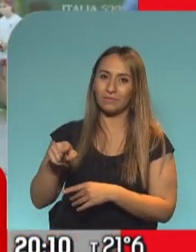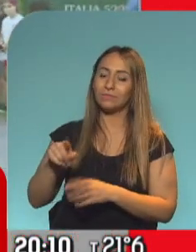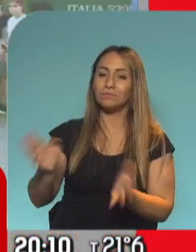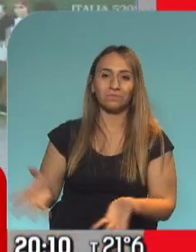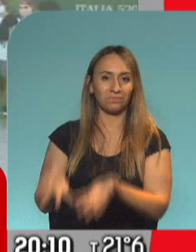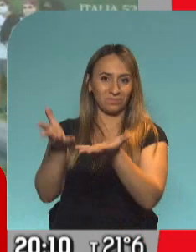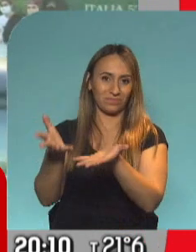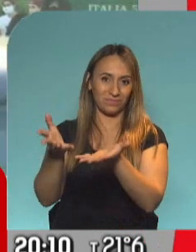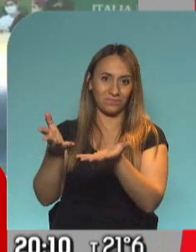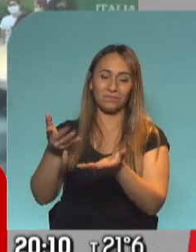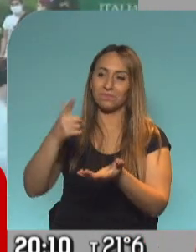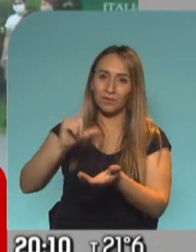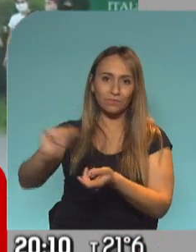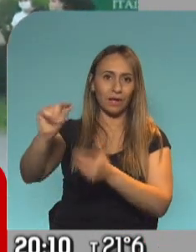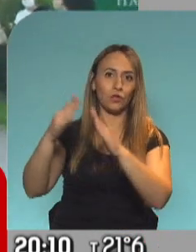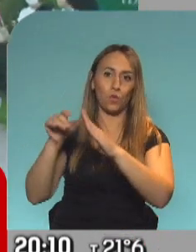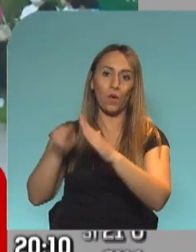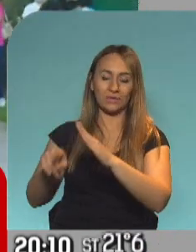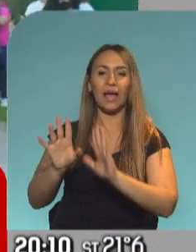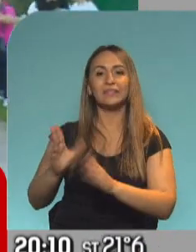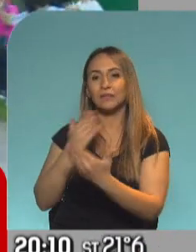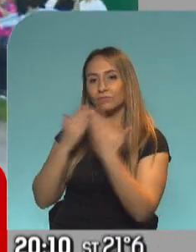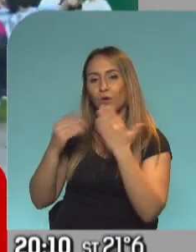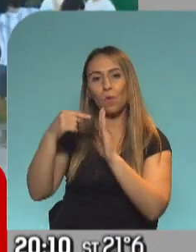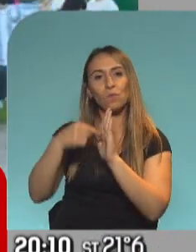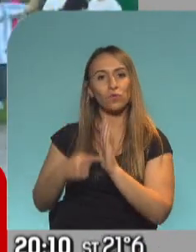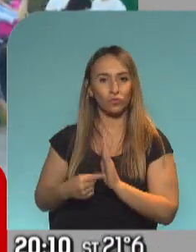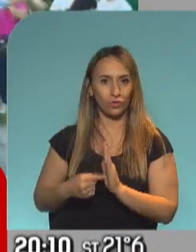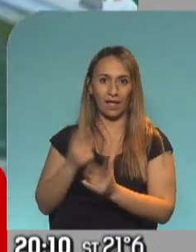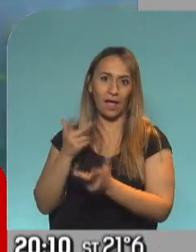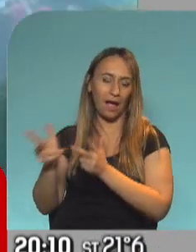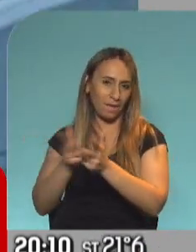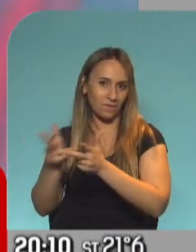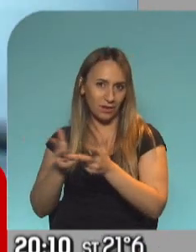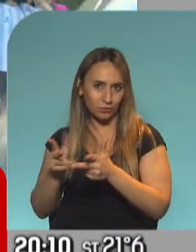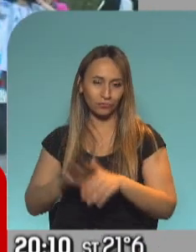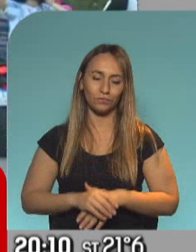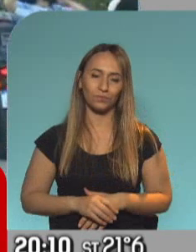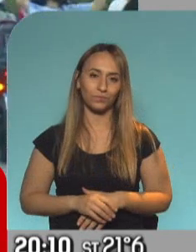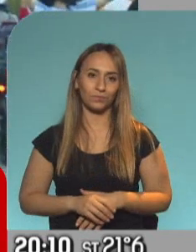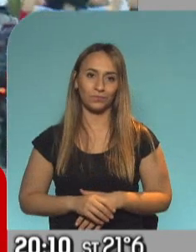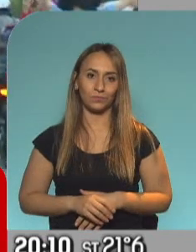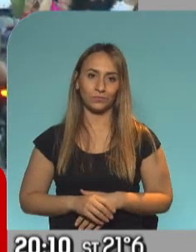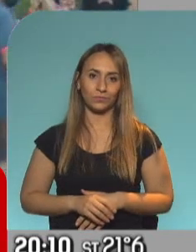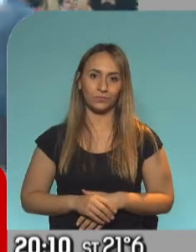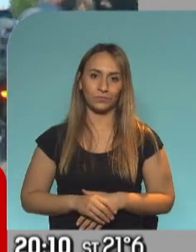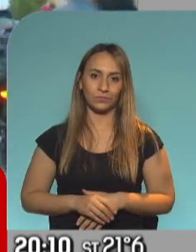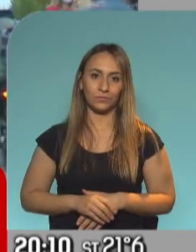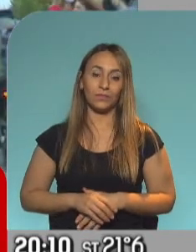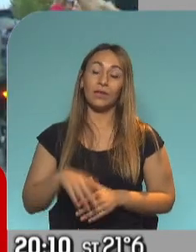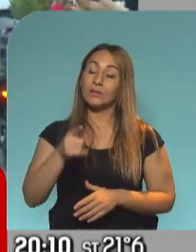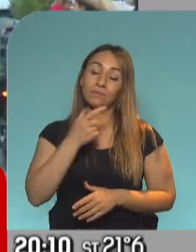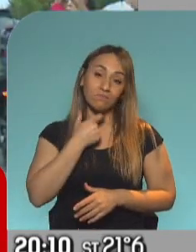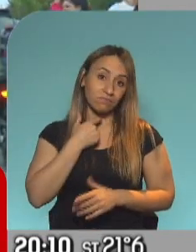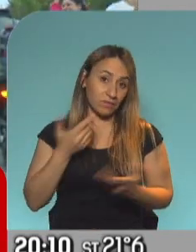a tu casa a gabriela eso fue uno de los puntos importantes que sucedió en el día de hoy si te parece